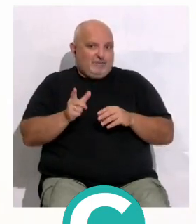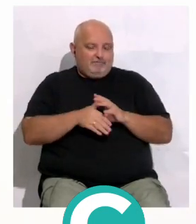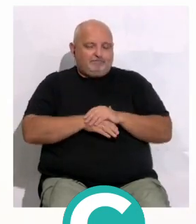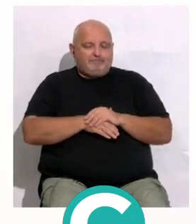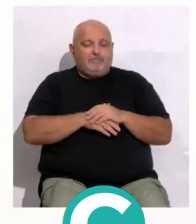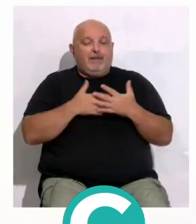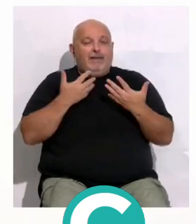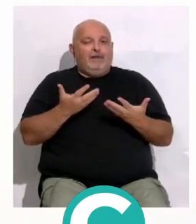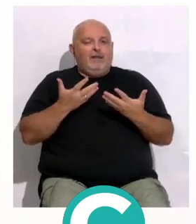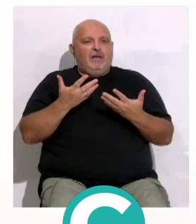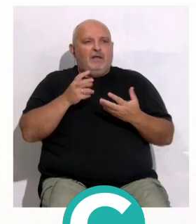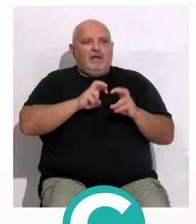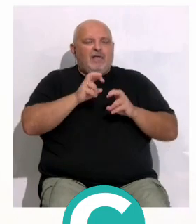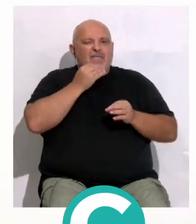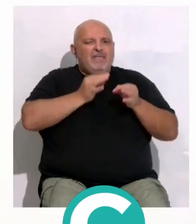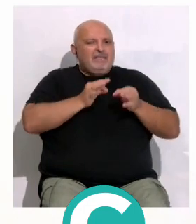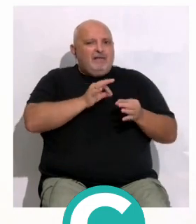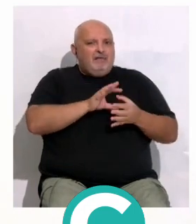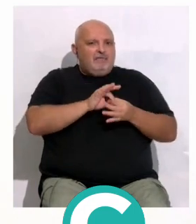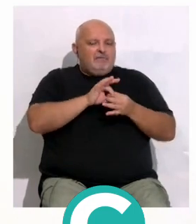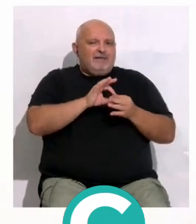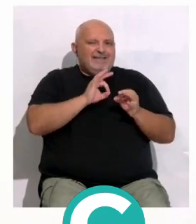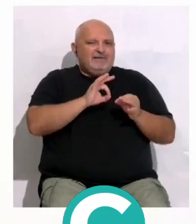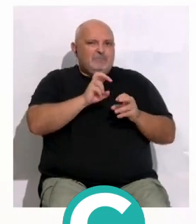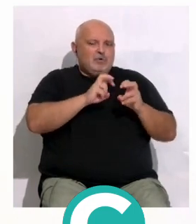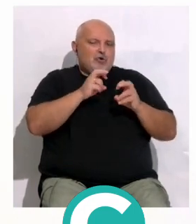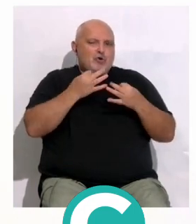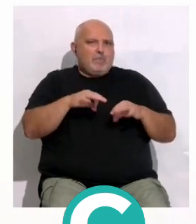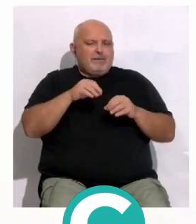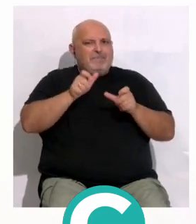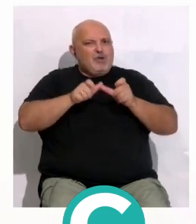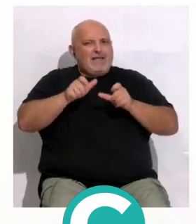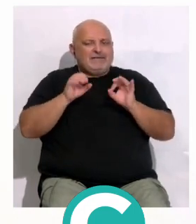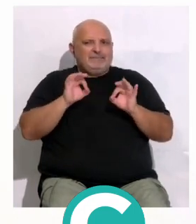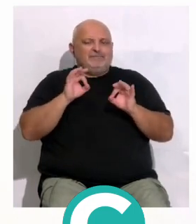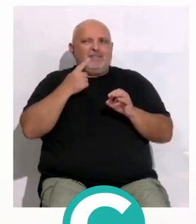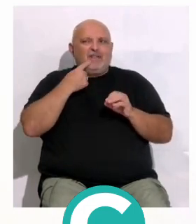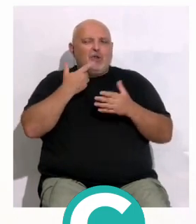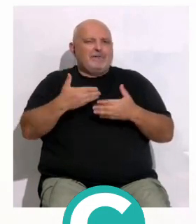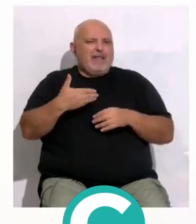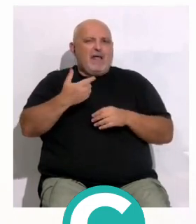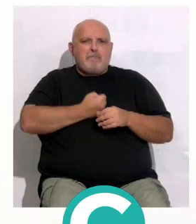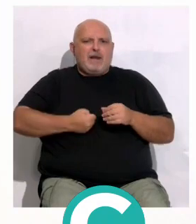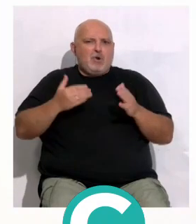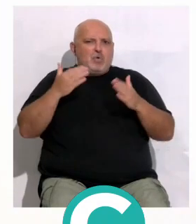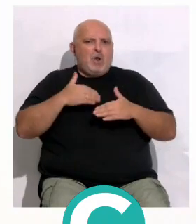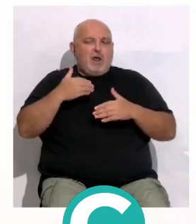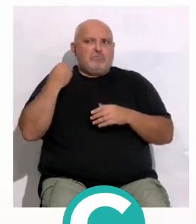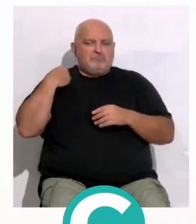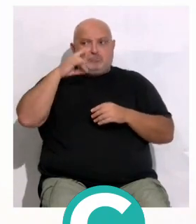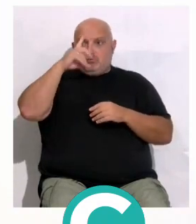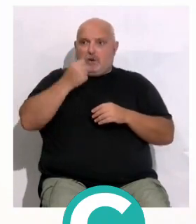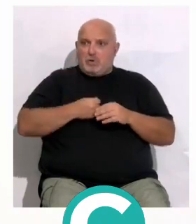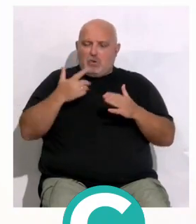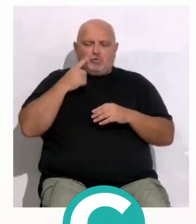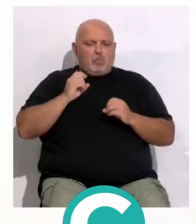lo que creamos es una adherencia tanto en la dieta con una dieta que normalmente las personas dicen que no pasan hambre, o sea que a mí hasta me sorprendía